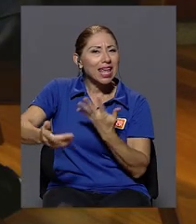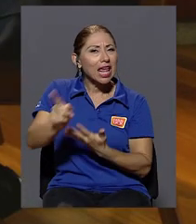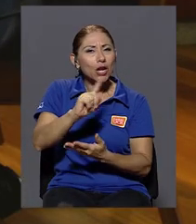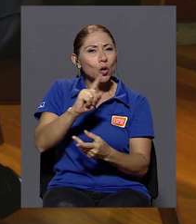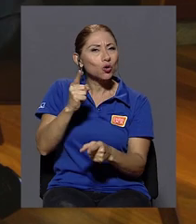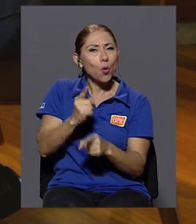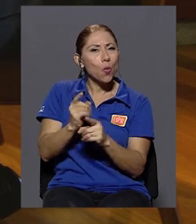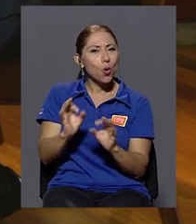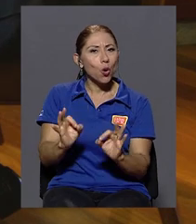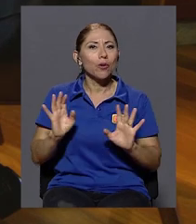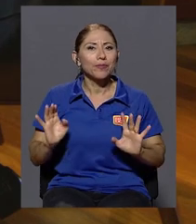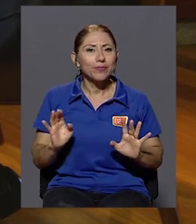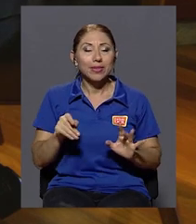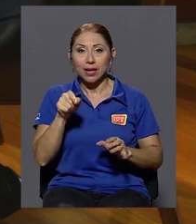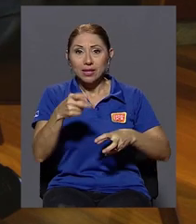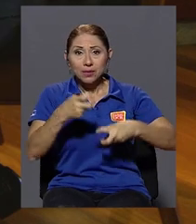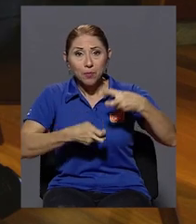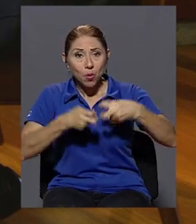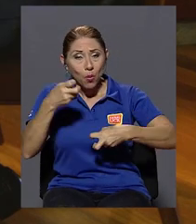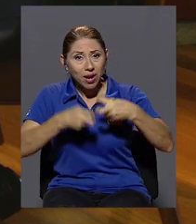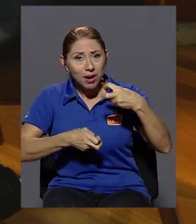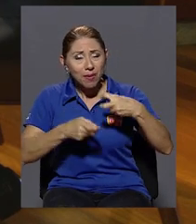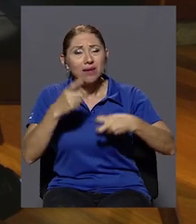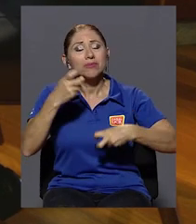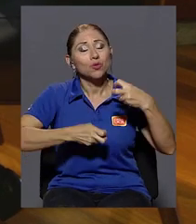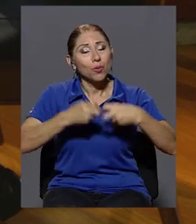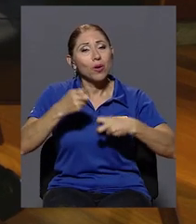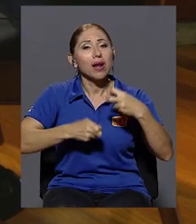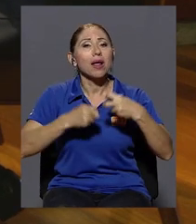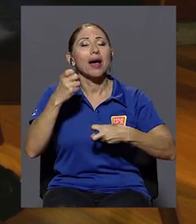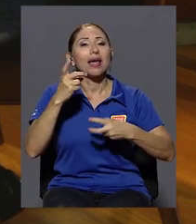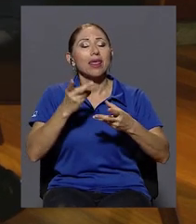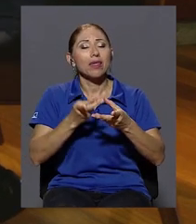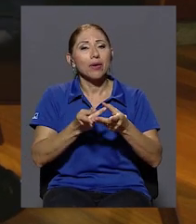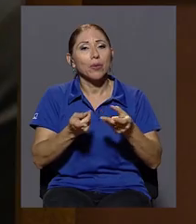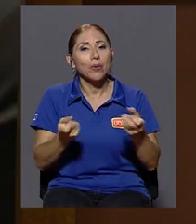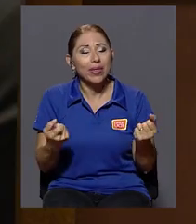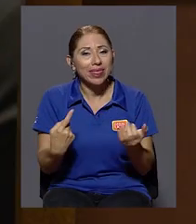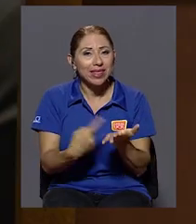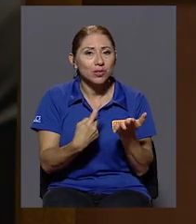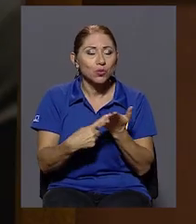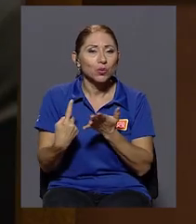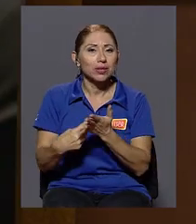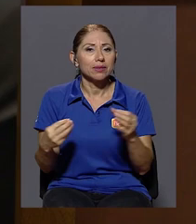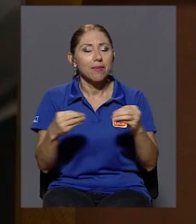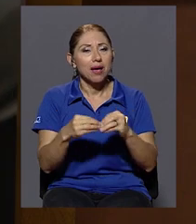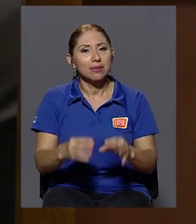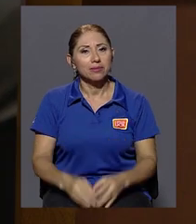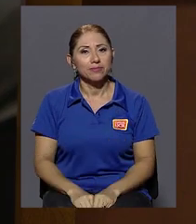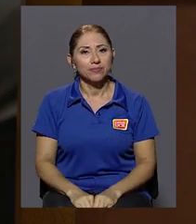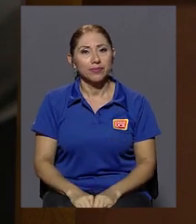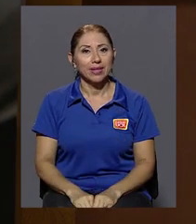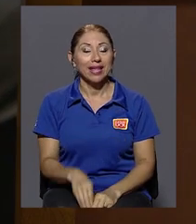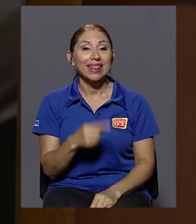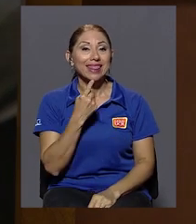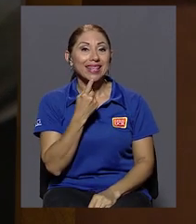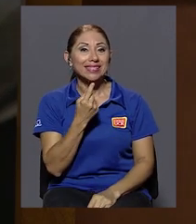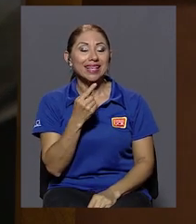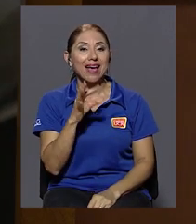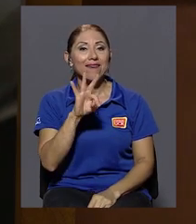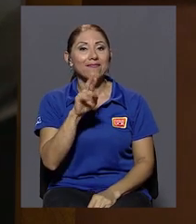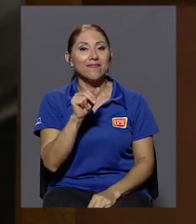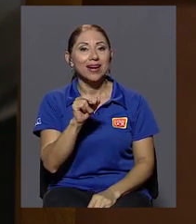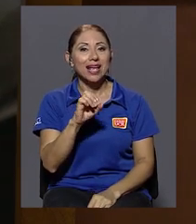maneras de relacionamiento que no son muy conocidas. Entonces, este problema es un problema que hay que, me parece, discutir mucho más a fondo.